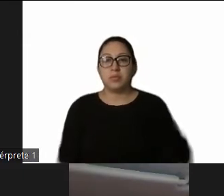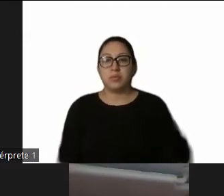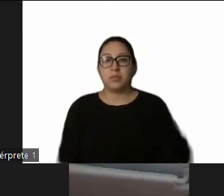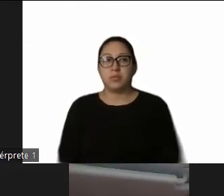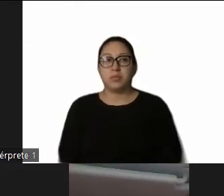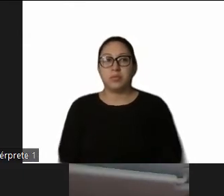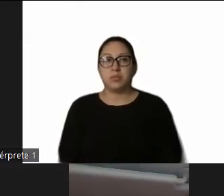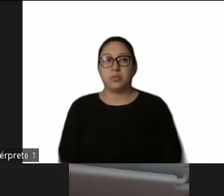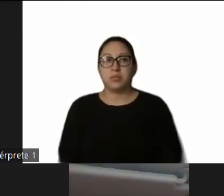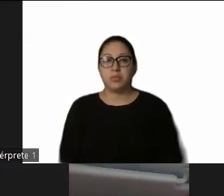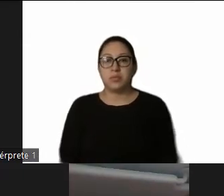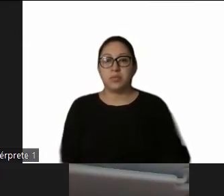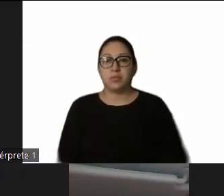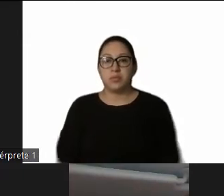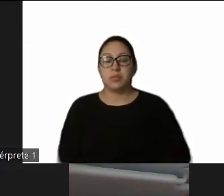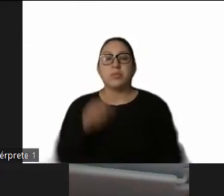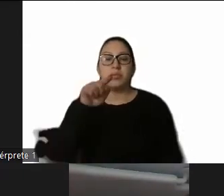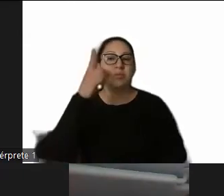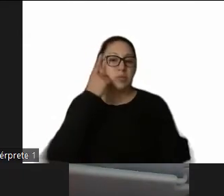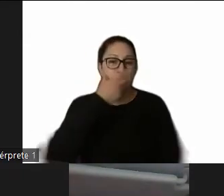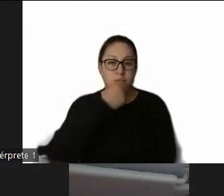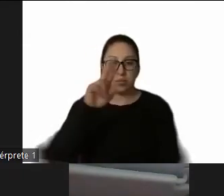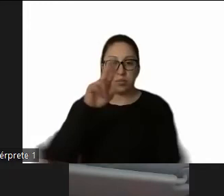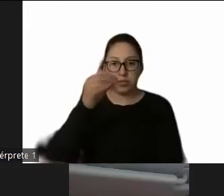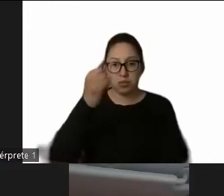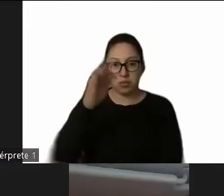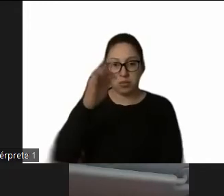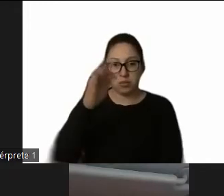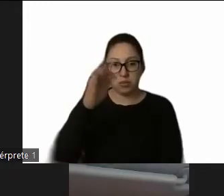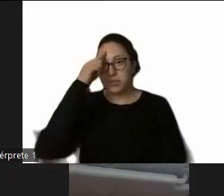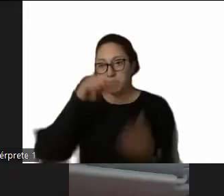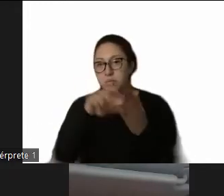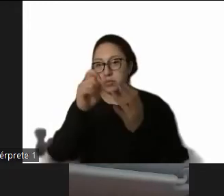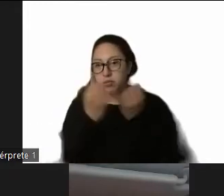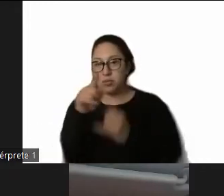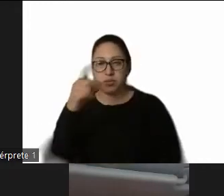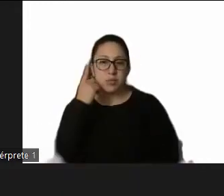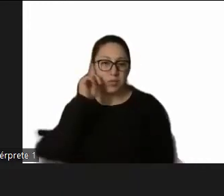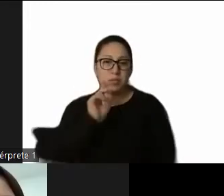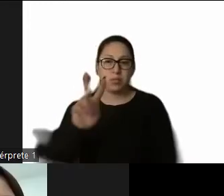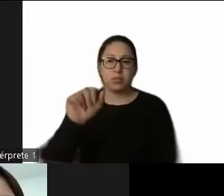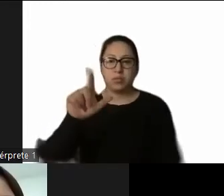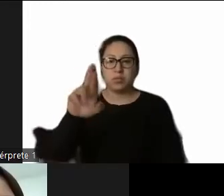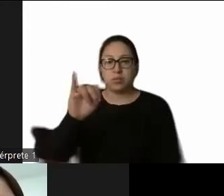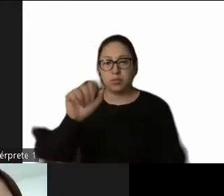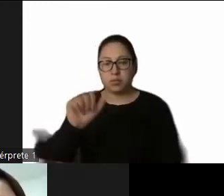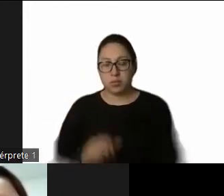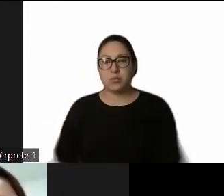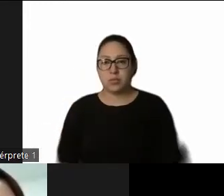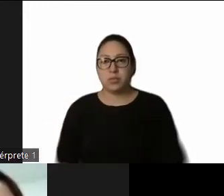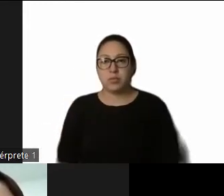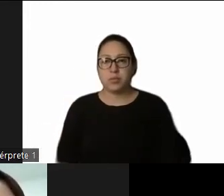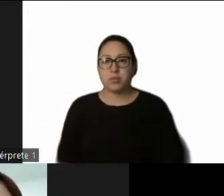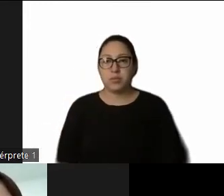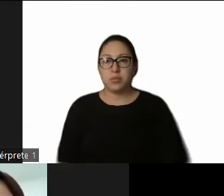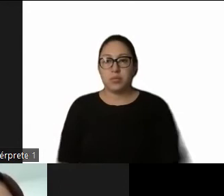Diputado Royfit y diputada Valeria. ¿Estoy en Sí, lo correcto? por favor. Sí, gracias. Diputado Royfit